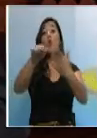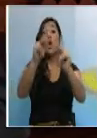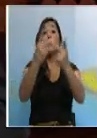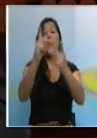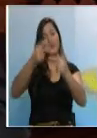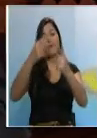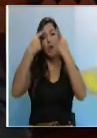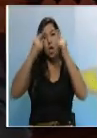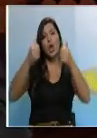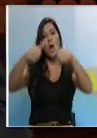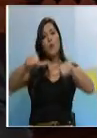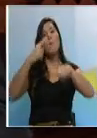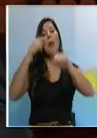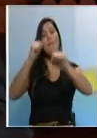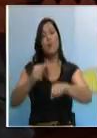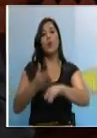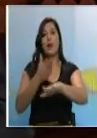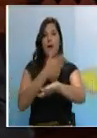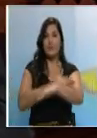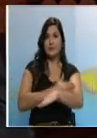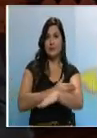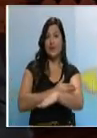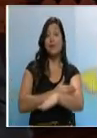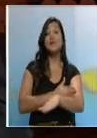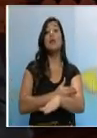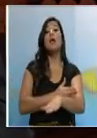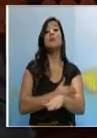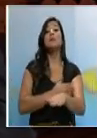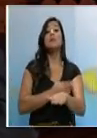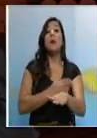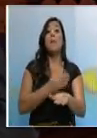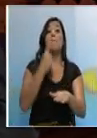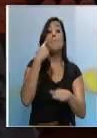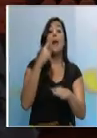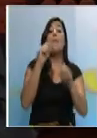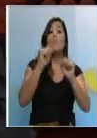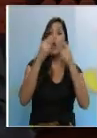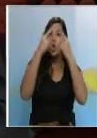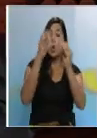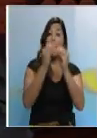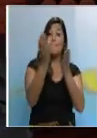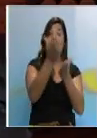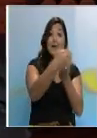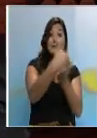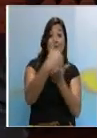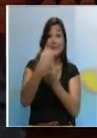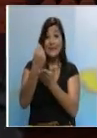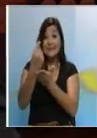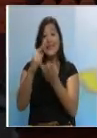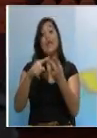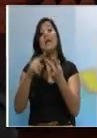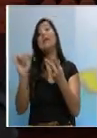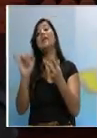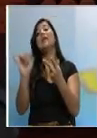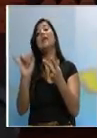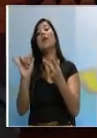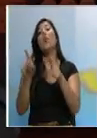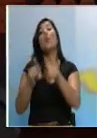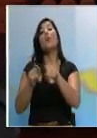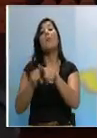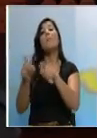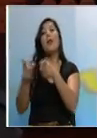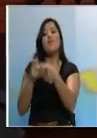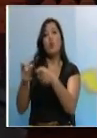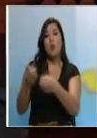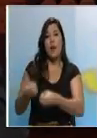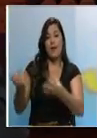para avanzar en esas iniciativas, tanto lo que significa para más ingresos, así como también para regular lo que es